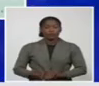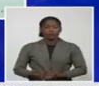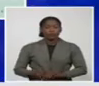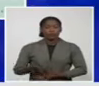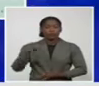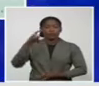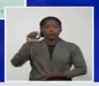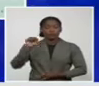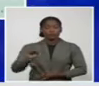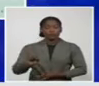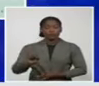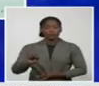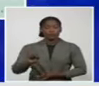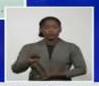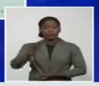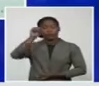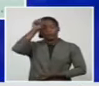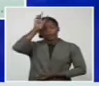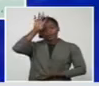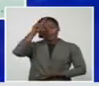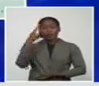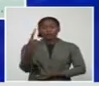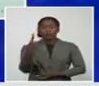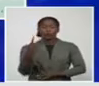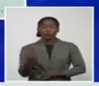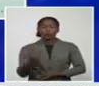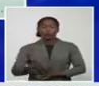Matambre con 1 cada uno.